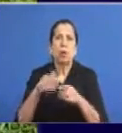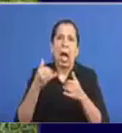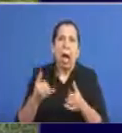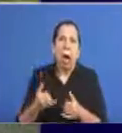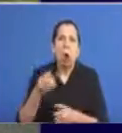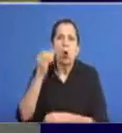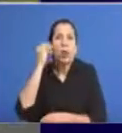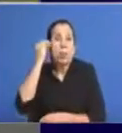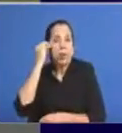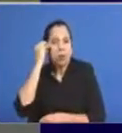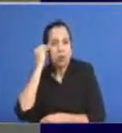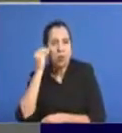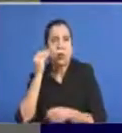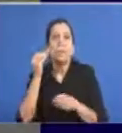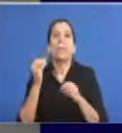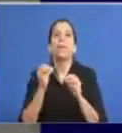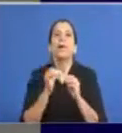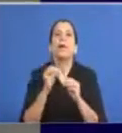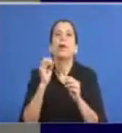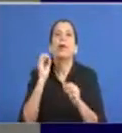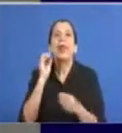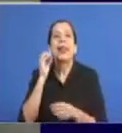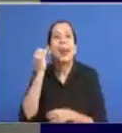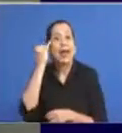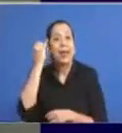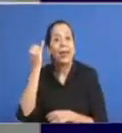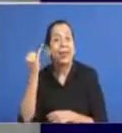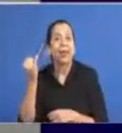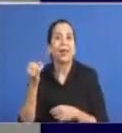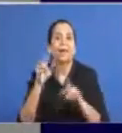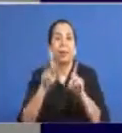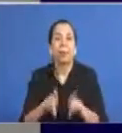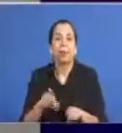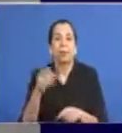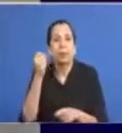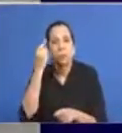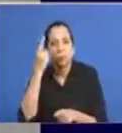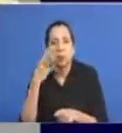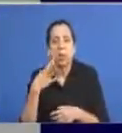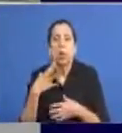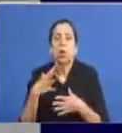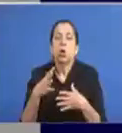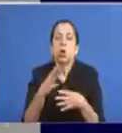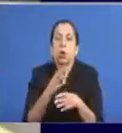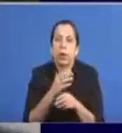idea principal es que las personas entiendan que tenemos que rescatar. Entonces, lo que hemos creado desde hace